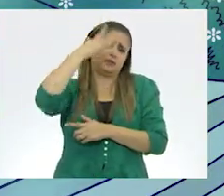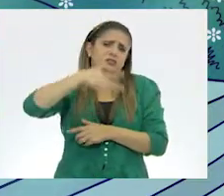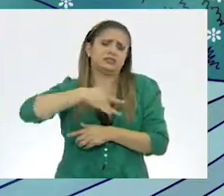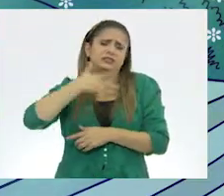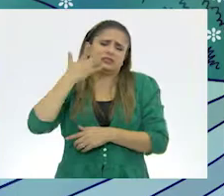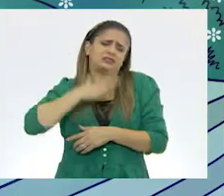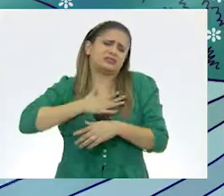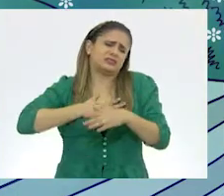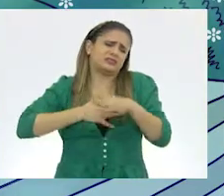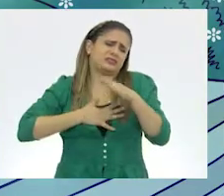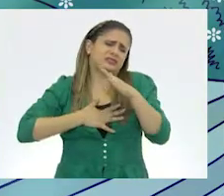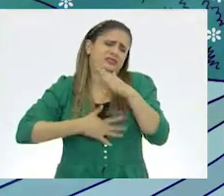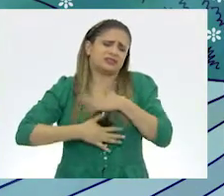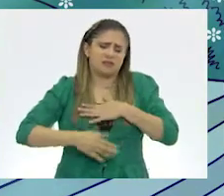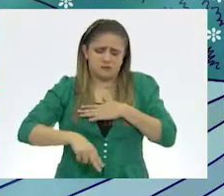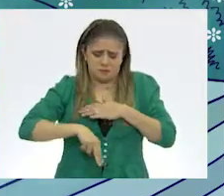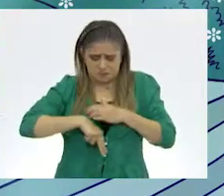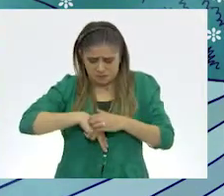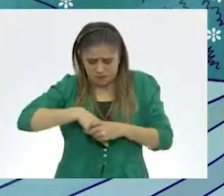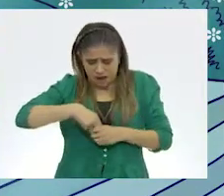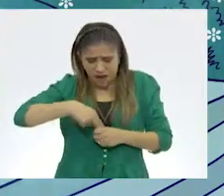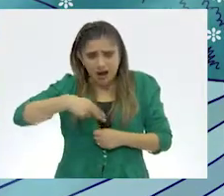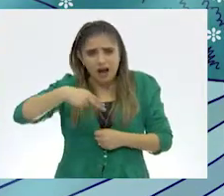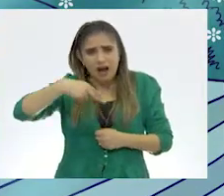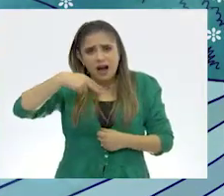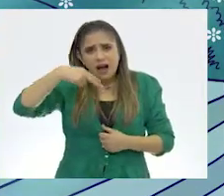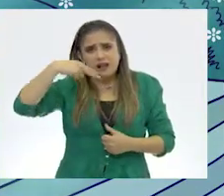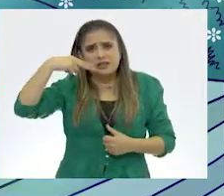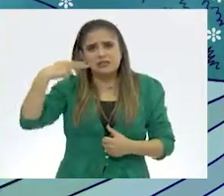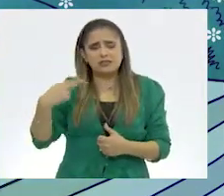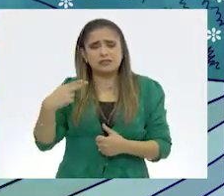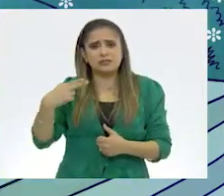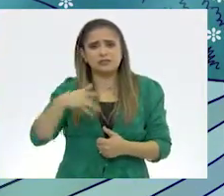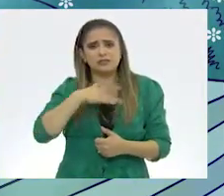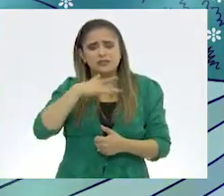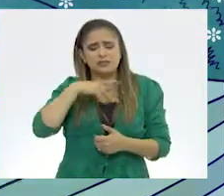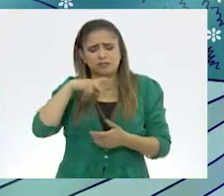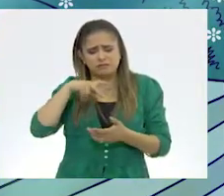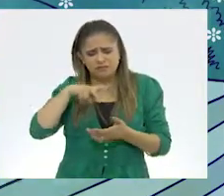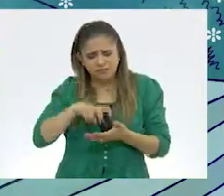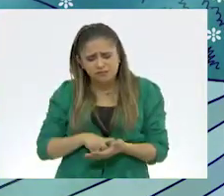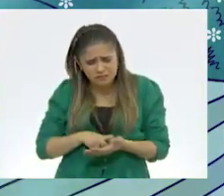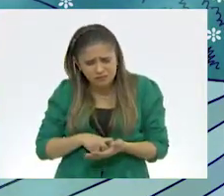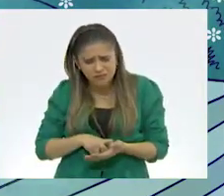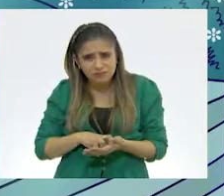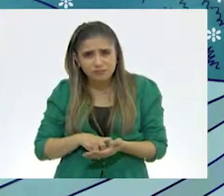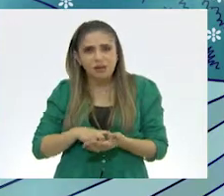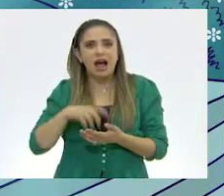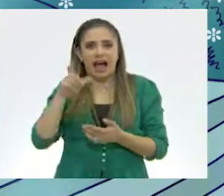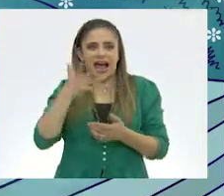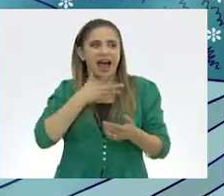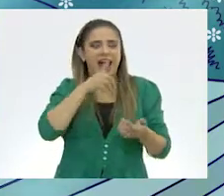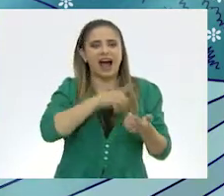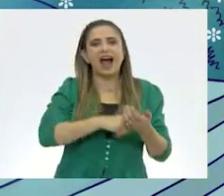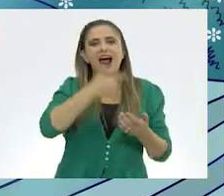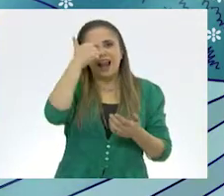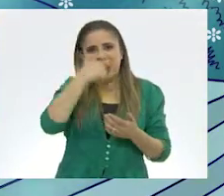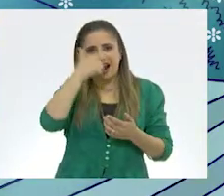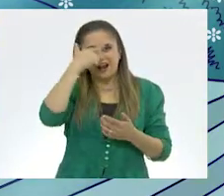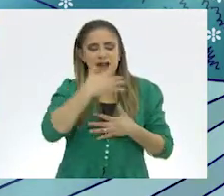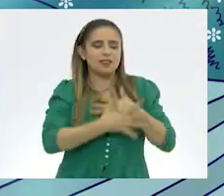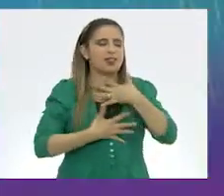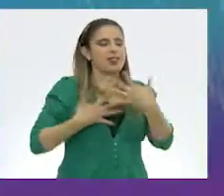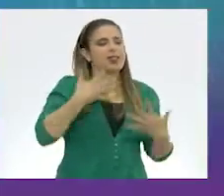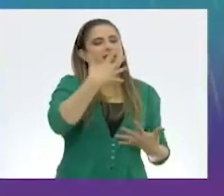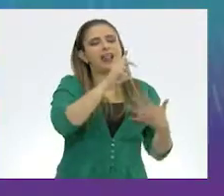exhausto, vacío, postrado como deben sentirse los hombres después de una óptima noche de continuos